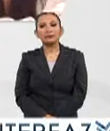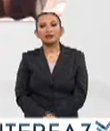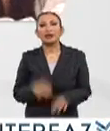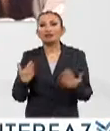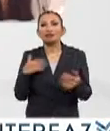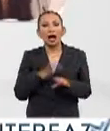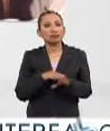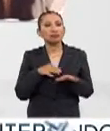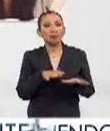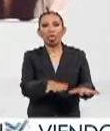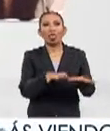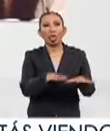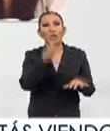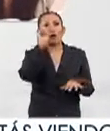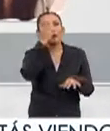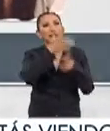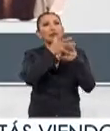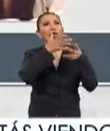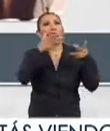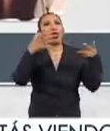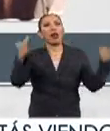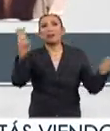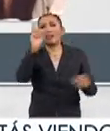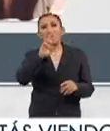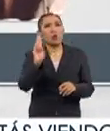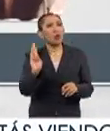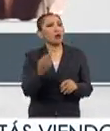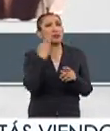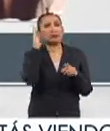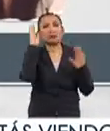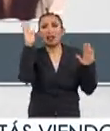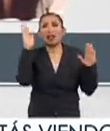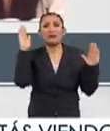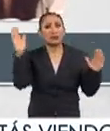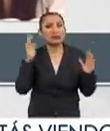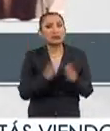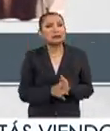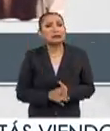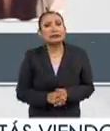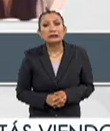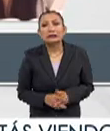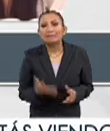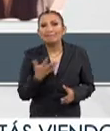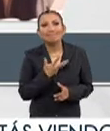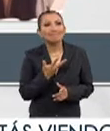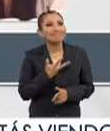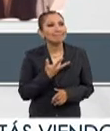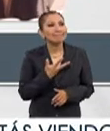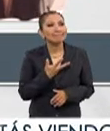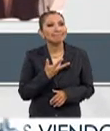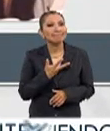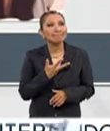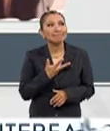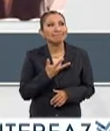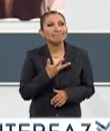Lo que más me sorprendió fue la universidad. Es que es una universidad maravillosa. Es que